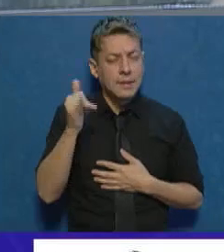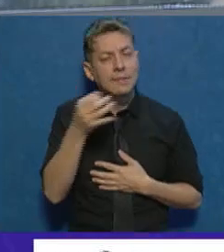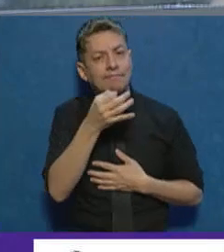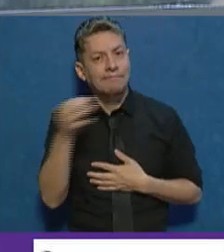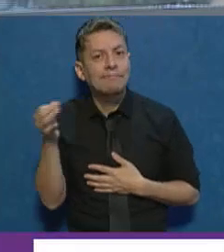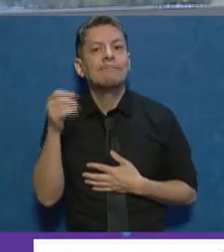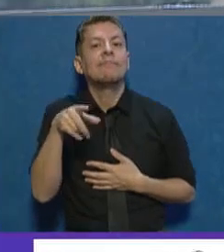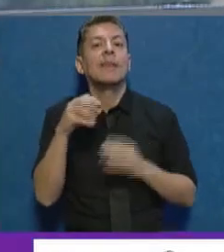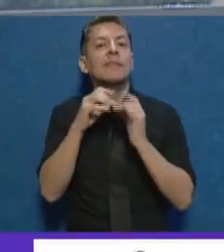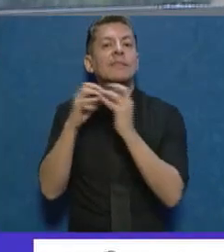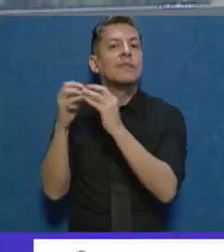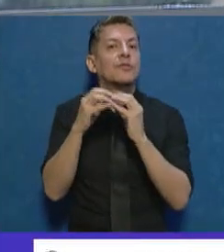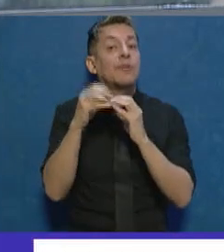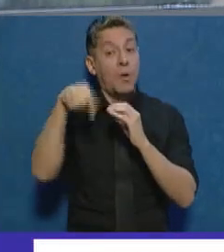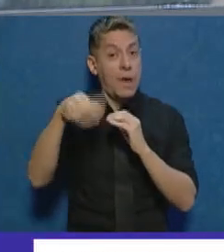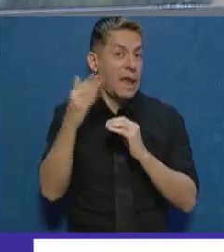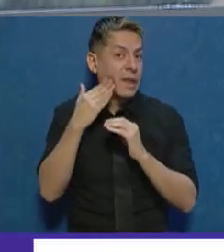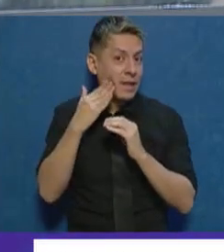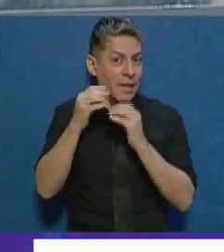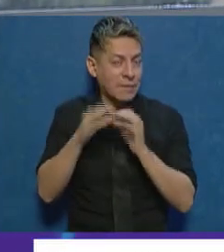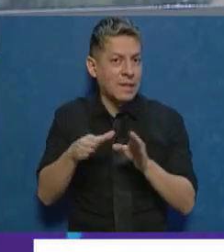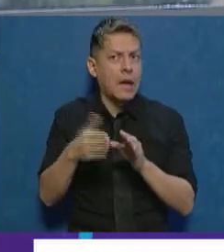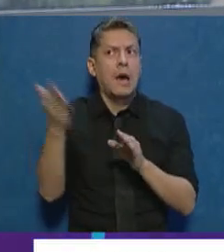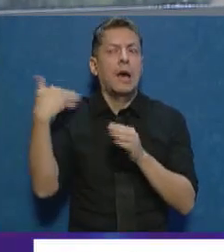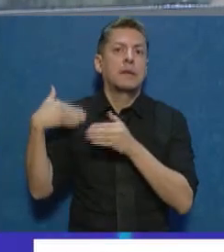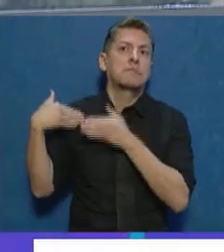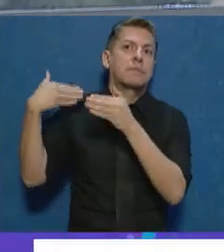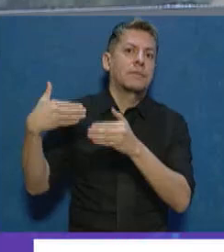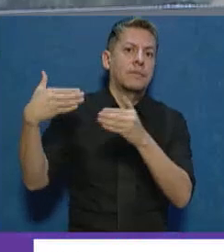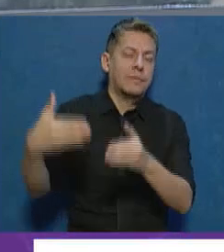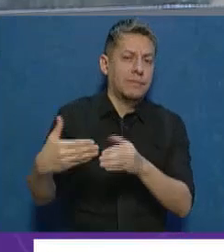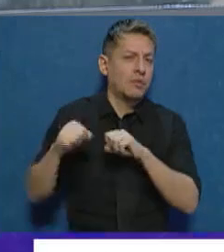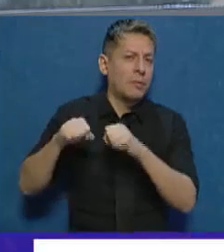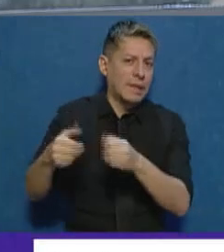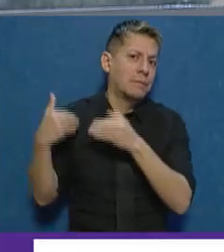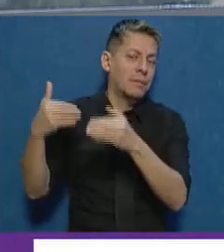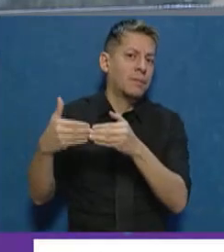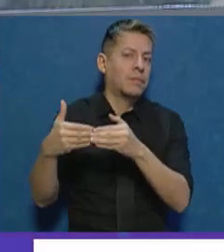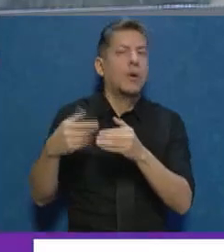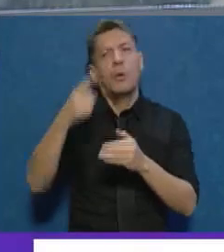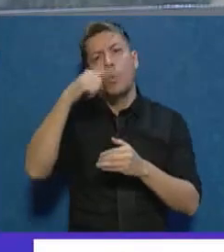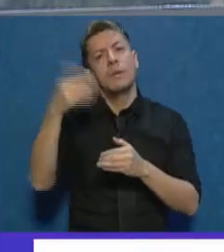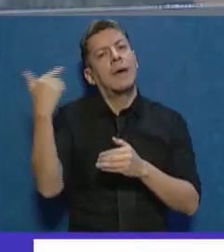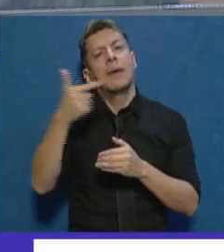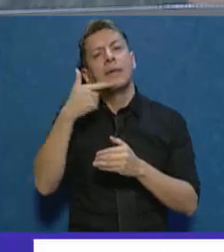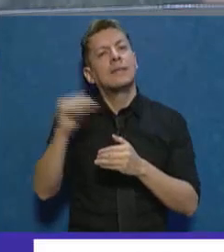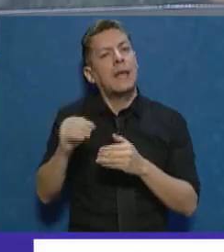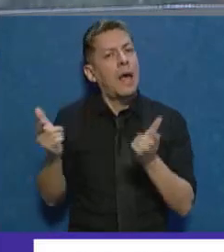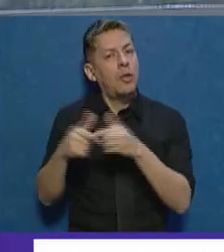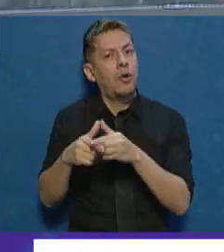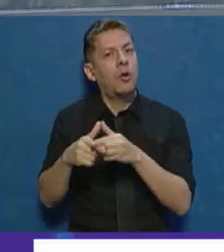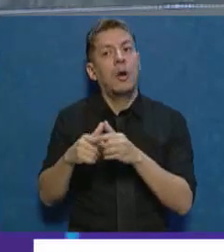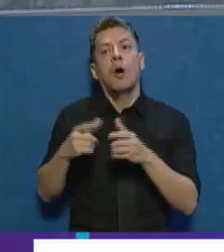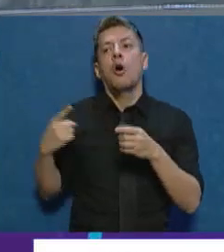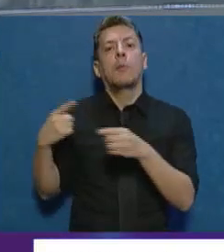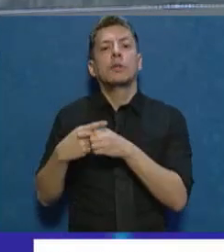Efectivamente, la sesión se va a realizar esta tarde, postergada de la última que tuvo el Senado, donde la oposición decidió no